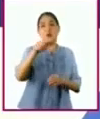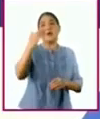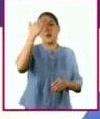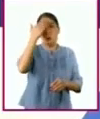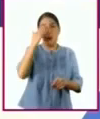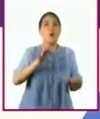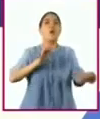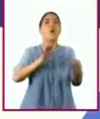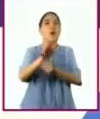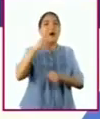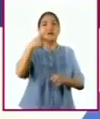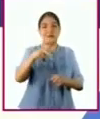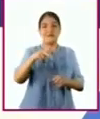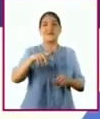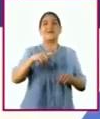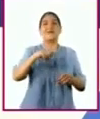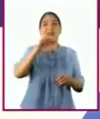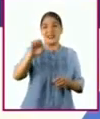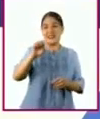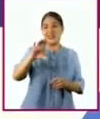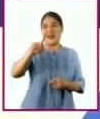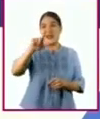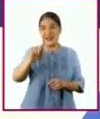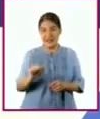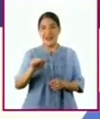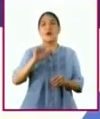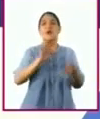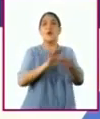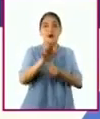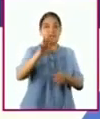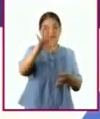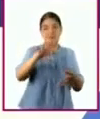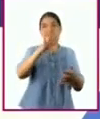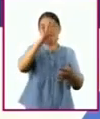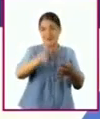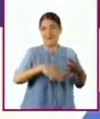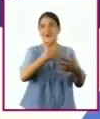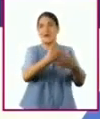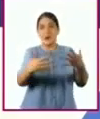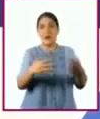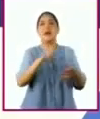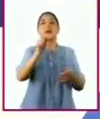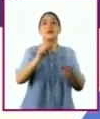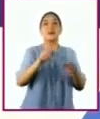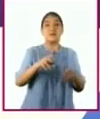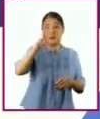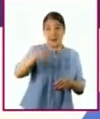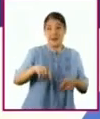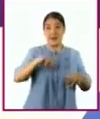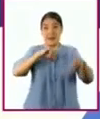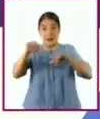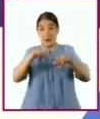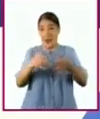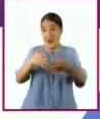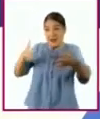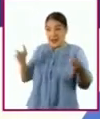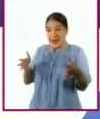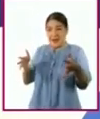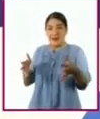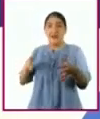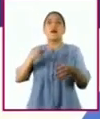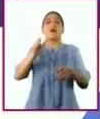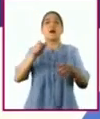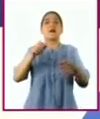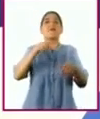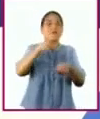cuál es la escala utilizada, ya que esta nos dice la relación que hay entre el tamaño real del terreno representado y el número de